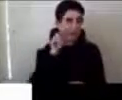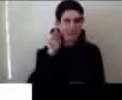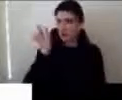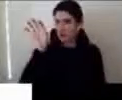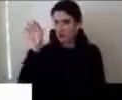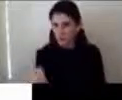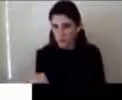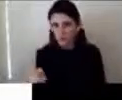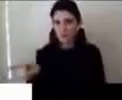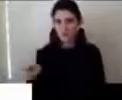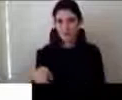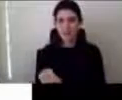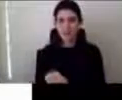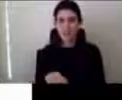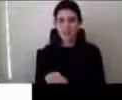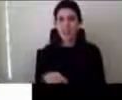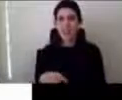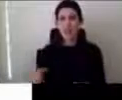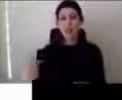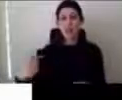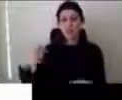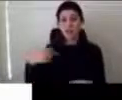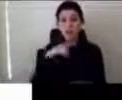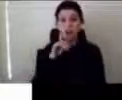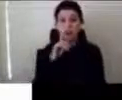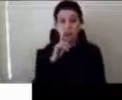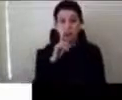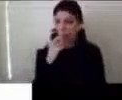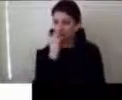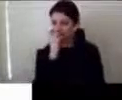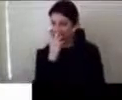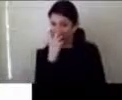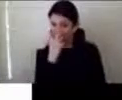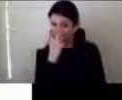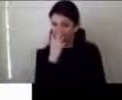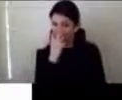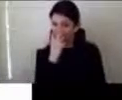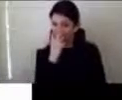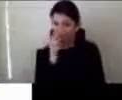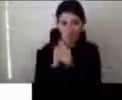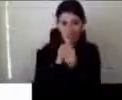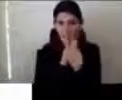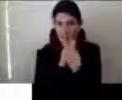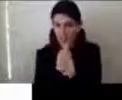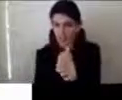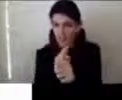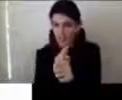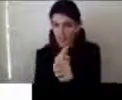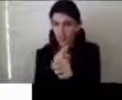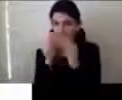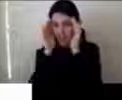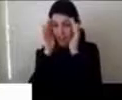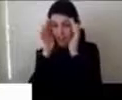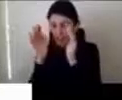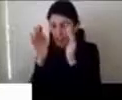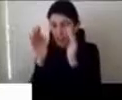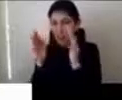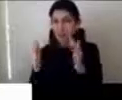tanto, voy a tener, la curiosidad me va a guiar la atención y la